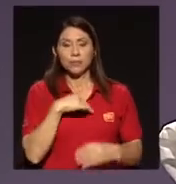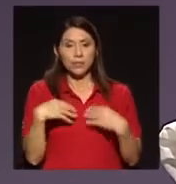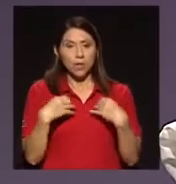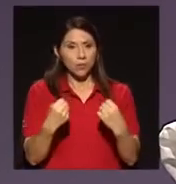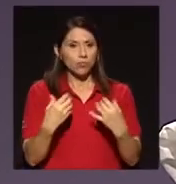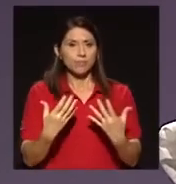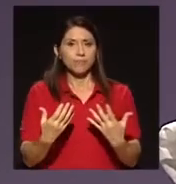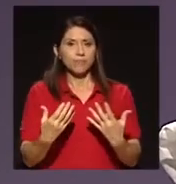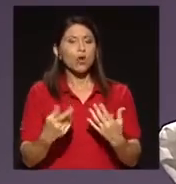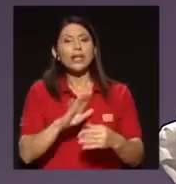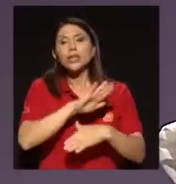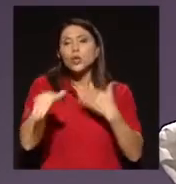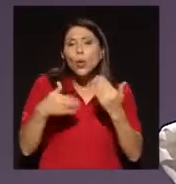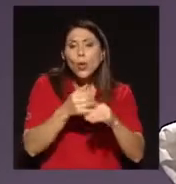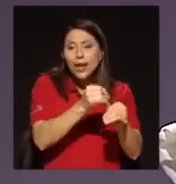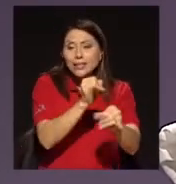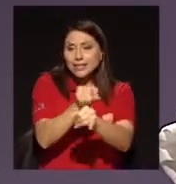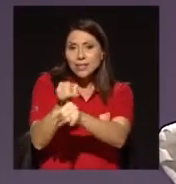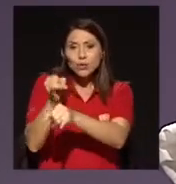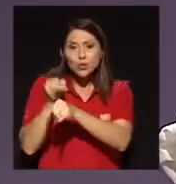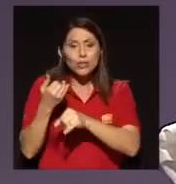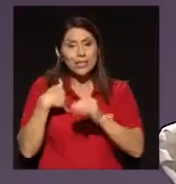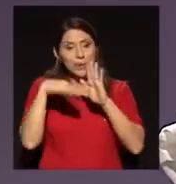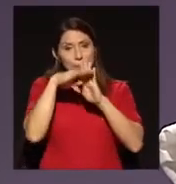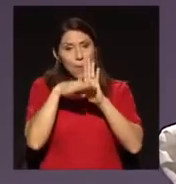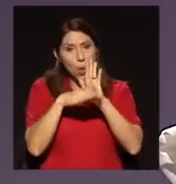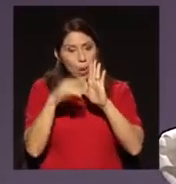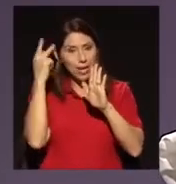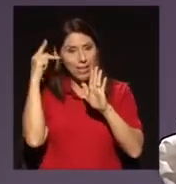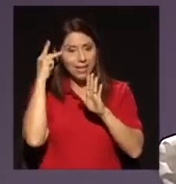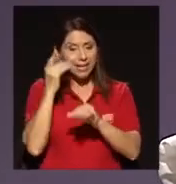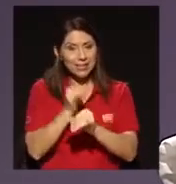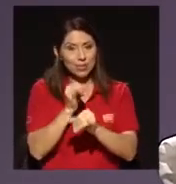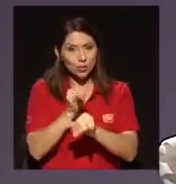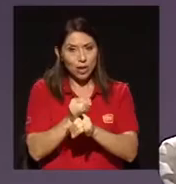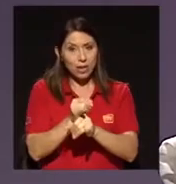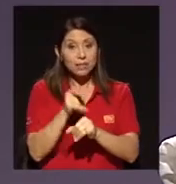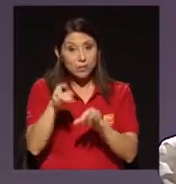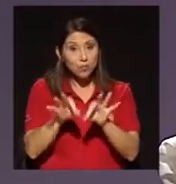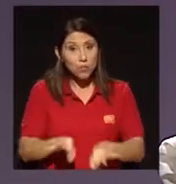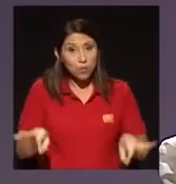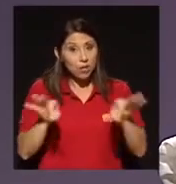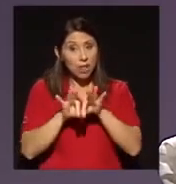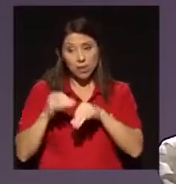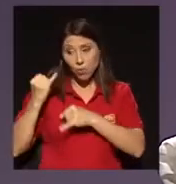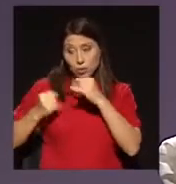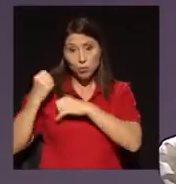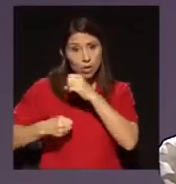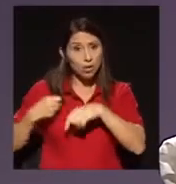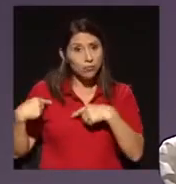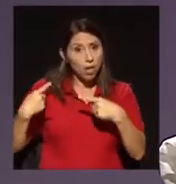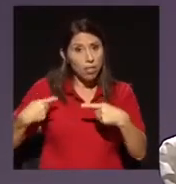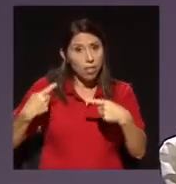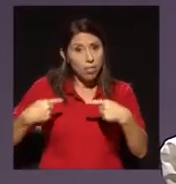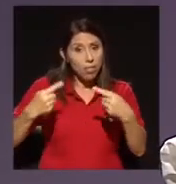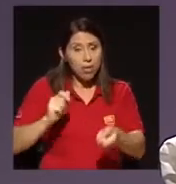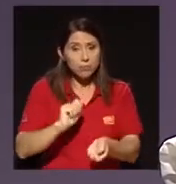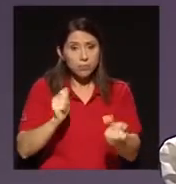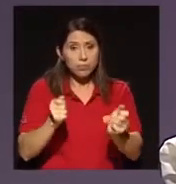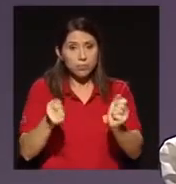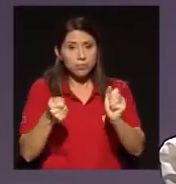las instituciones tienen políticas institucionales. Eso es una cosa importante que ha venido cambiando en los últimos años y yo creo que sí hemos